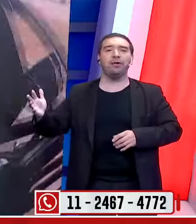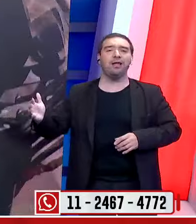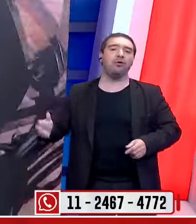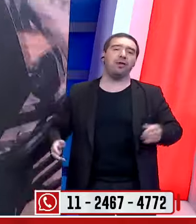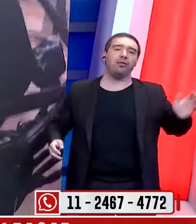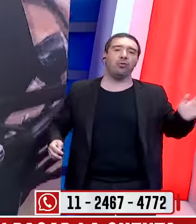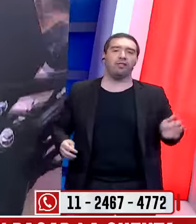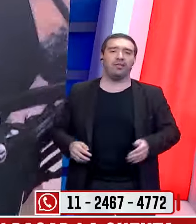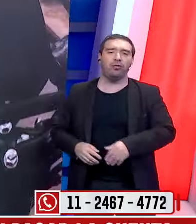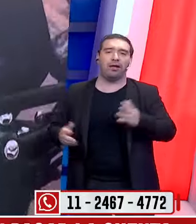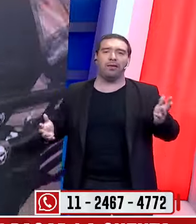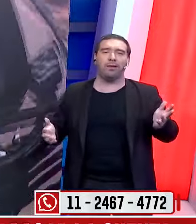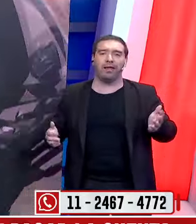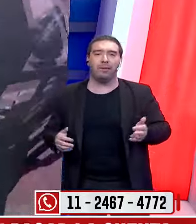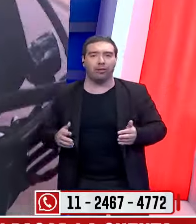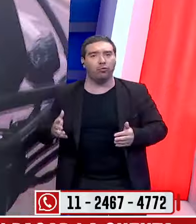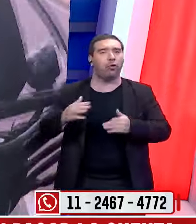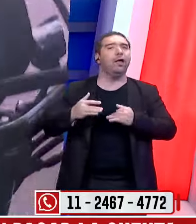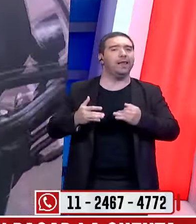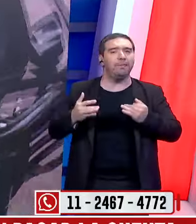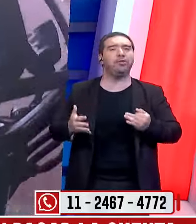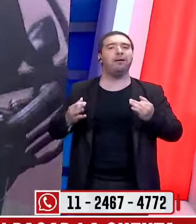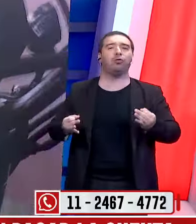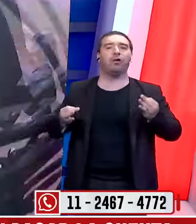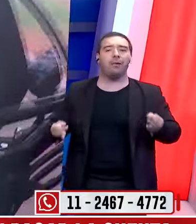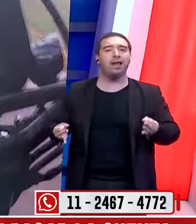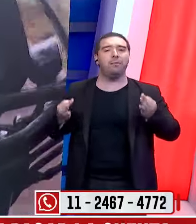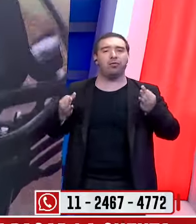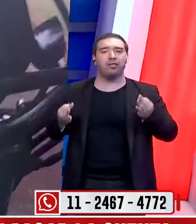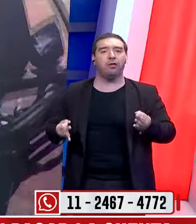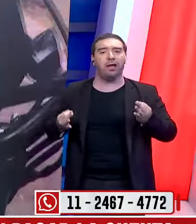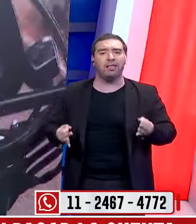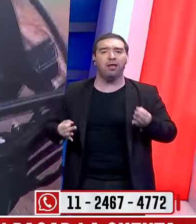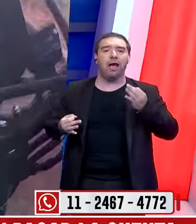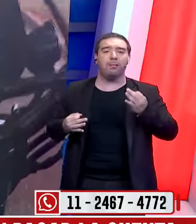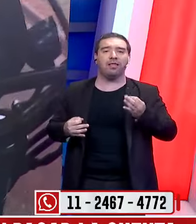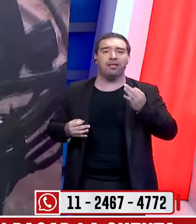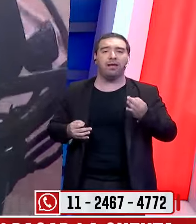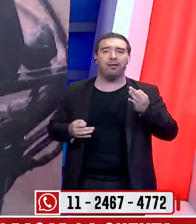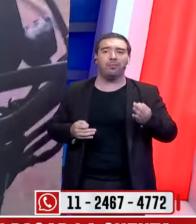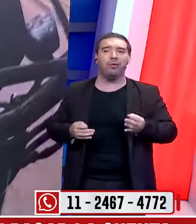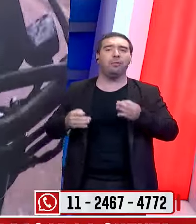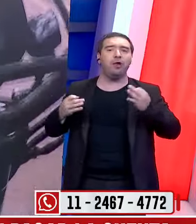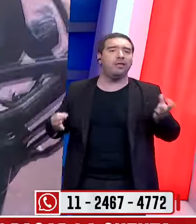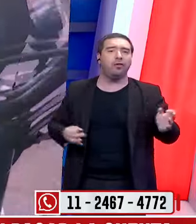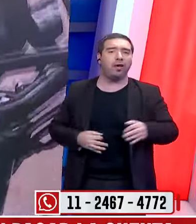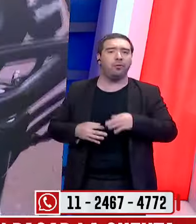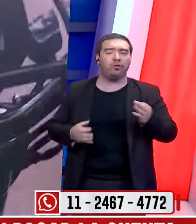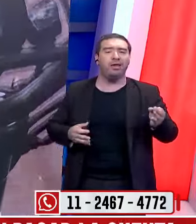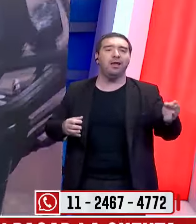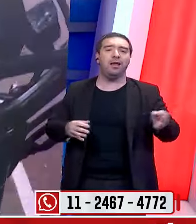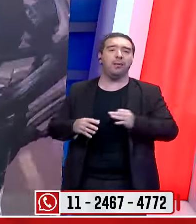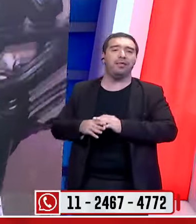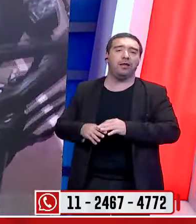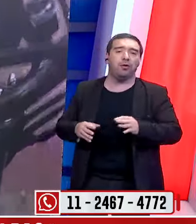estaba borracho, vos le das un cachetazo y se acaba el asunto. El tipo estaba en sus cabales, vamos a decir lo que es. Más allá de que había tomado. Es violento, ya de por